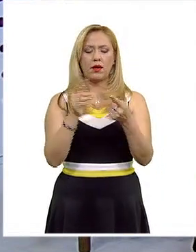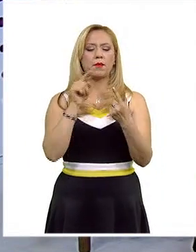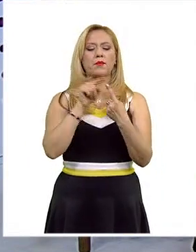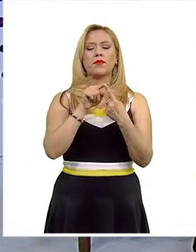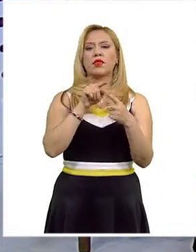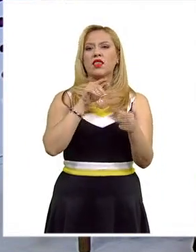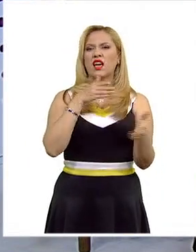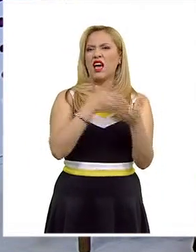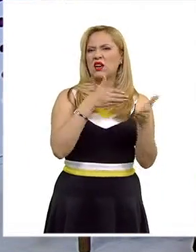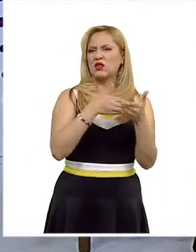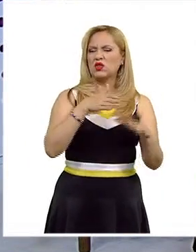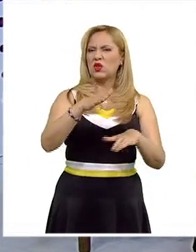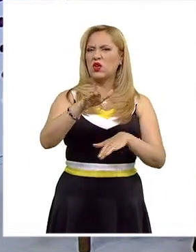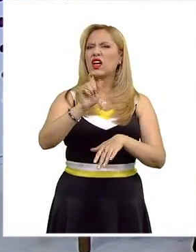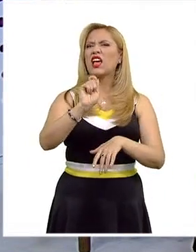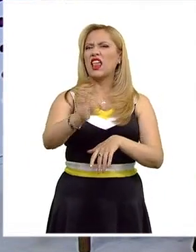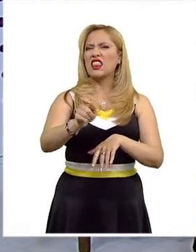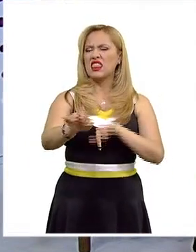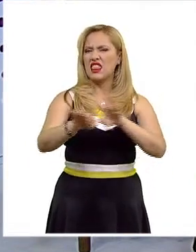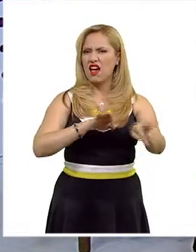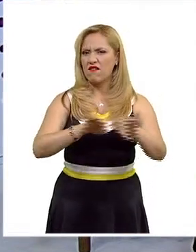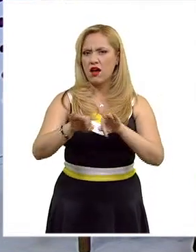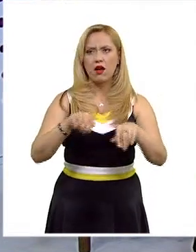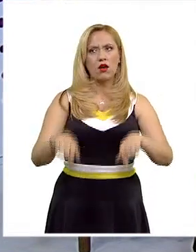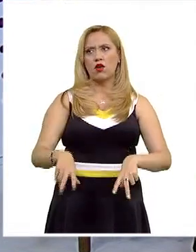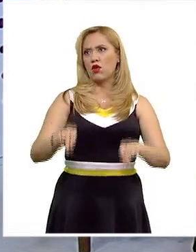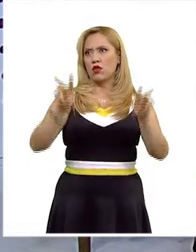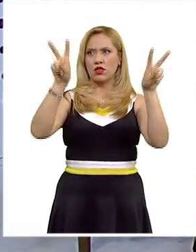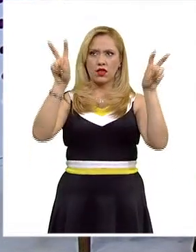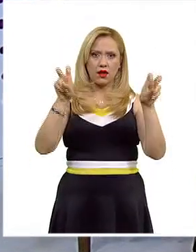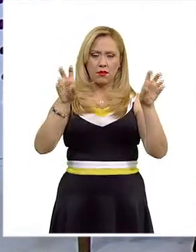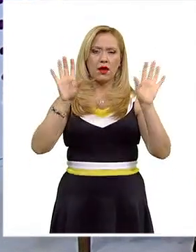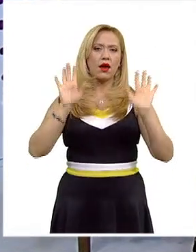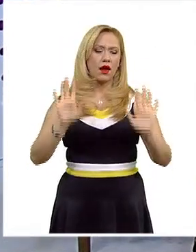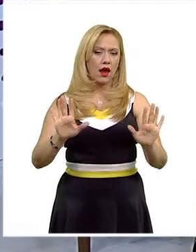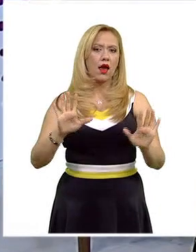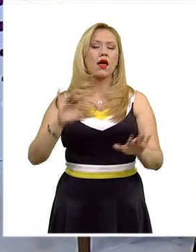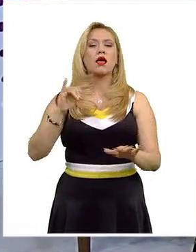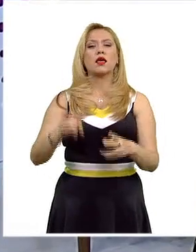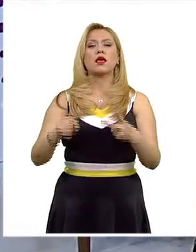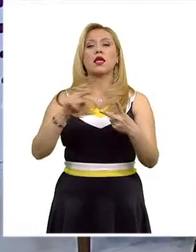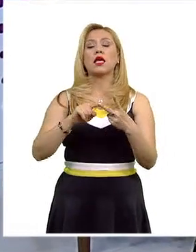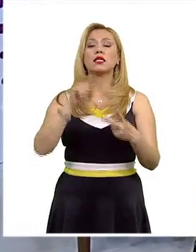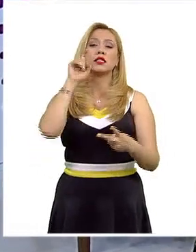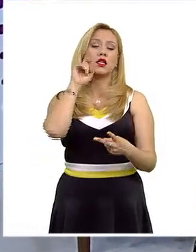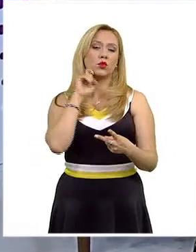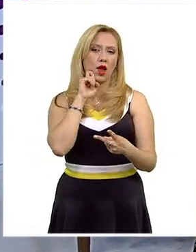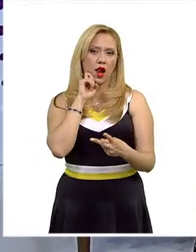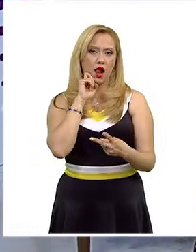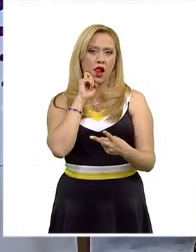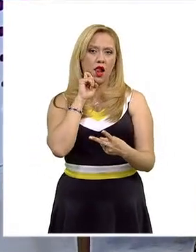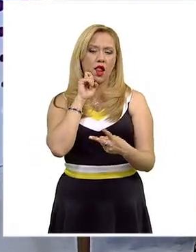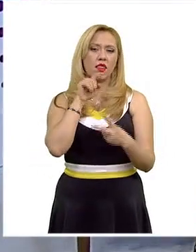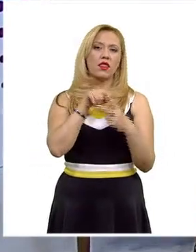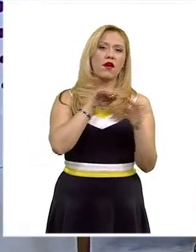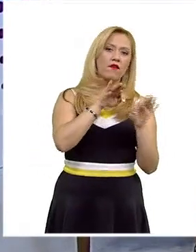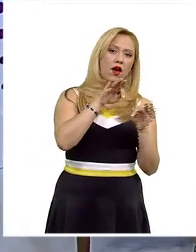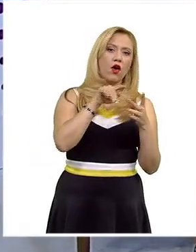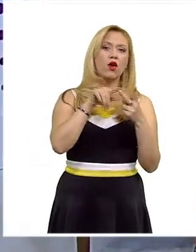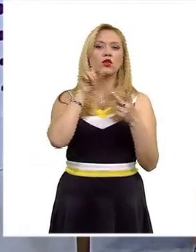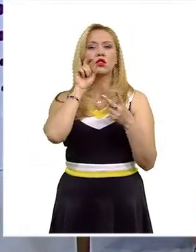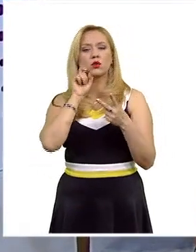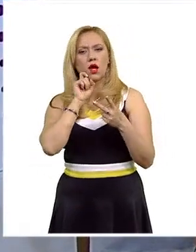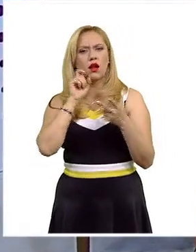laboral, del que pues no es el tema de nuestro programa hoy, y hay un acoso sexual. Regularmente se entiende que el